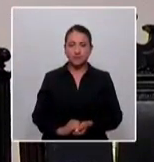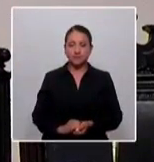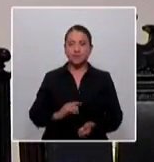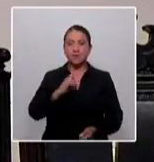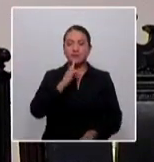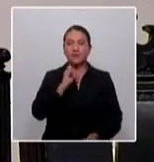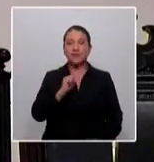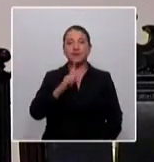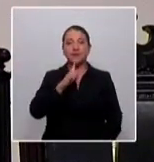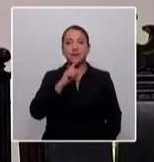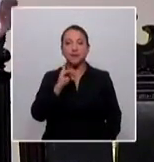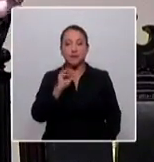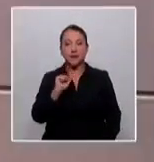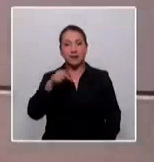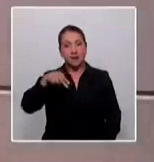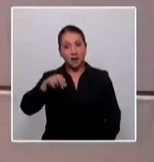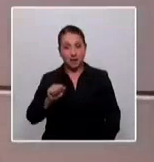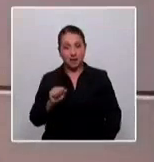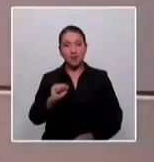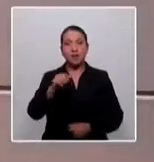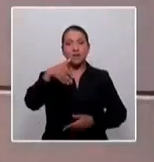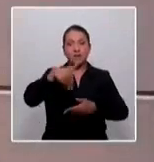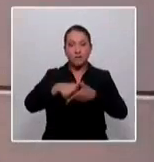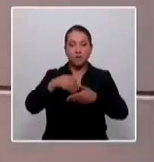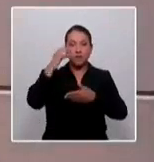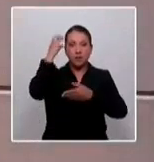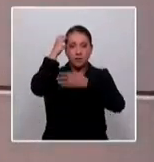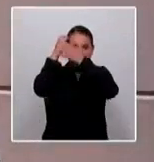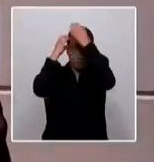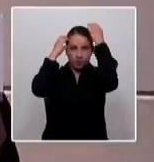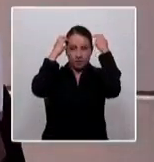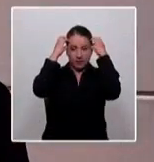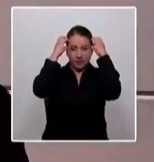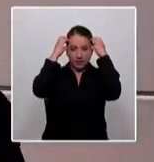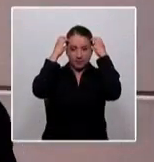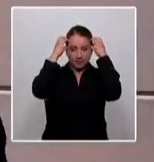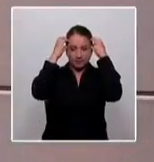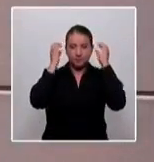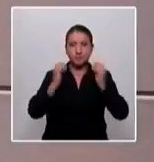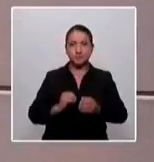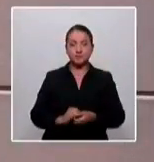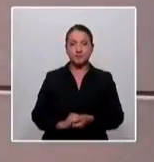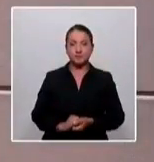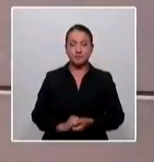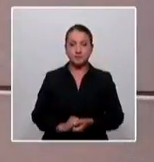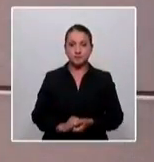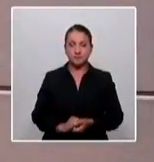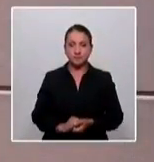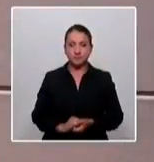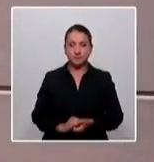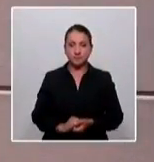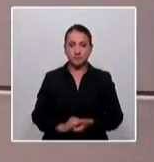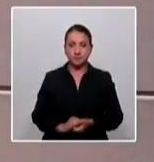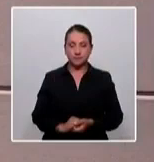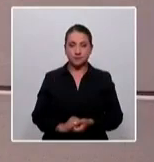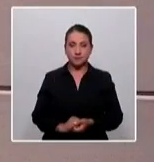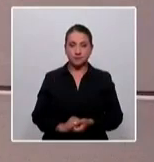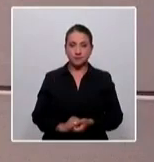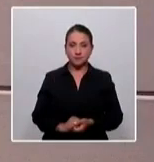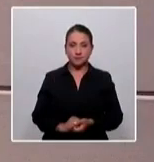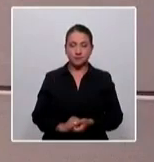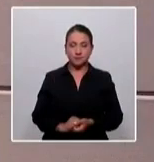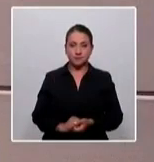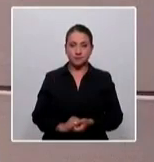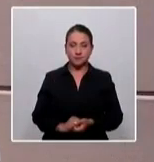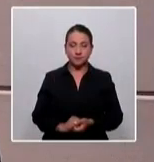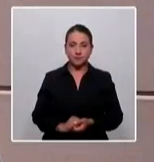izquierda, que habían dominado, digamos, el escenario de los últimos 30 años, ¿no? Pero no somos conscientes que estamos frente a un nuevo ciclo político, ¿no?